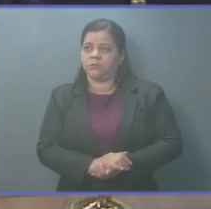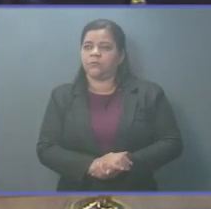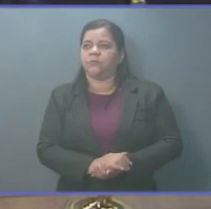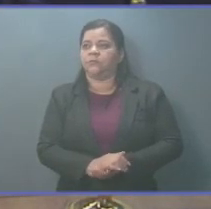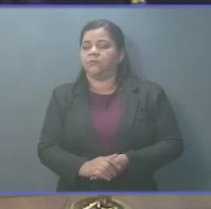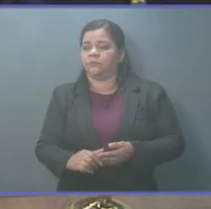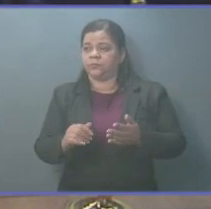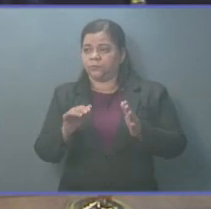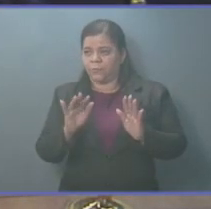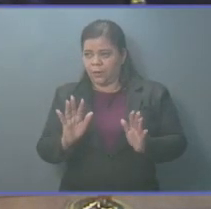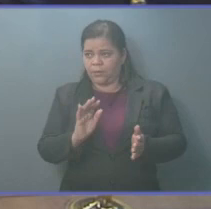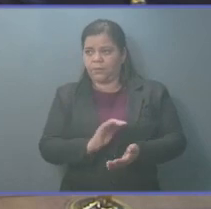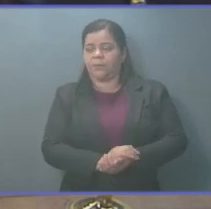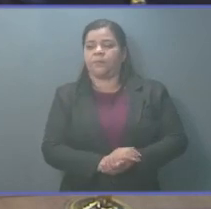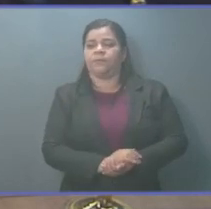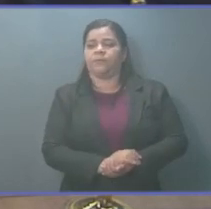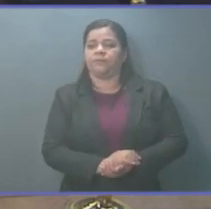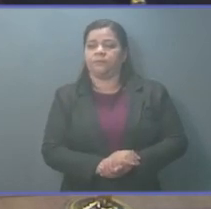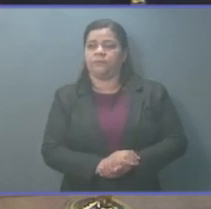Bien,